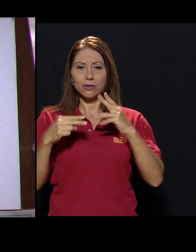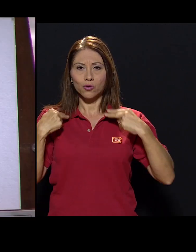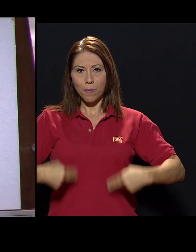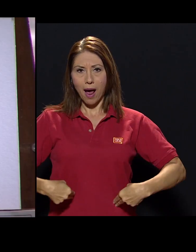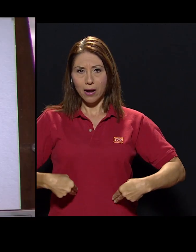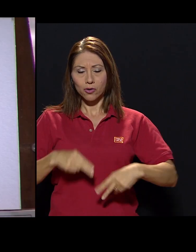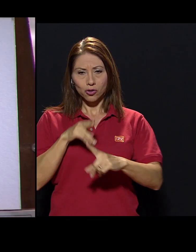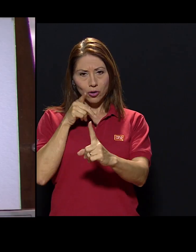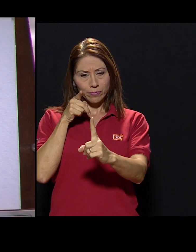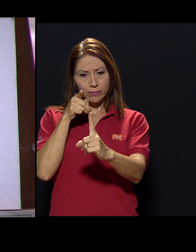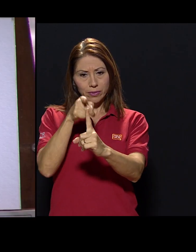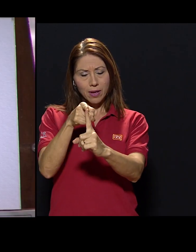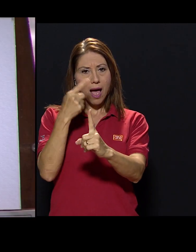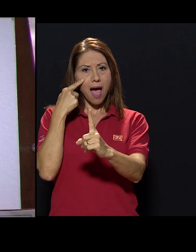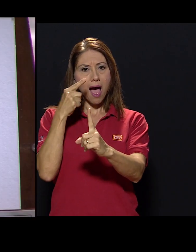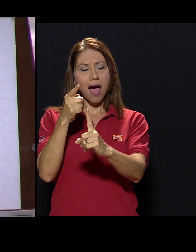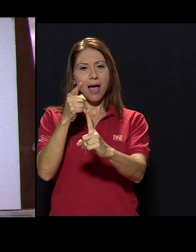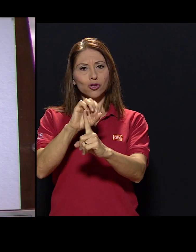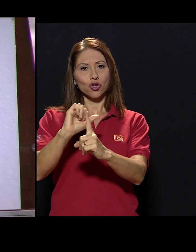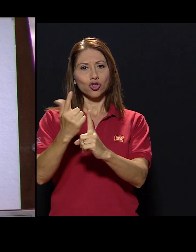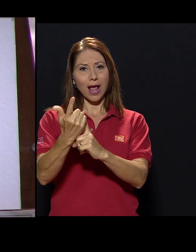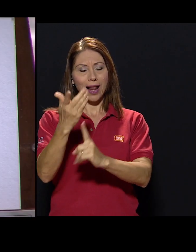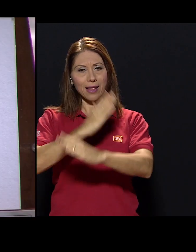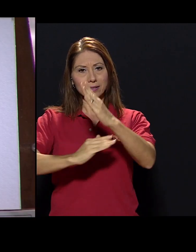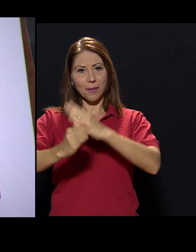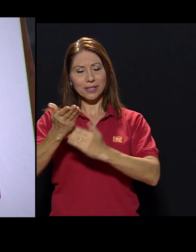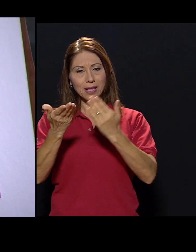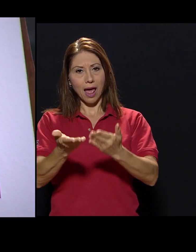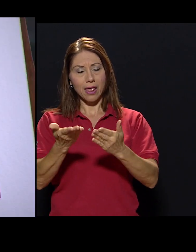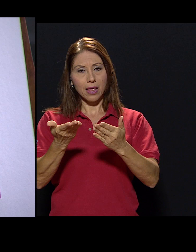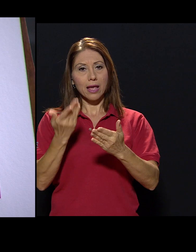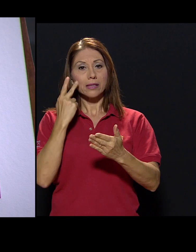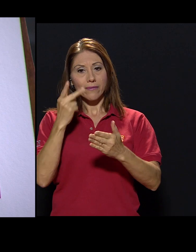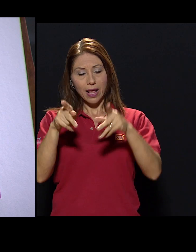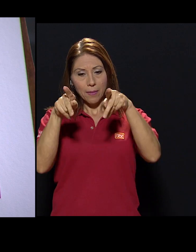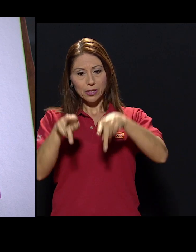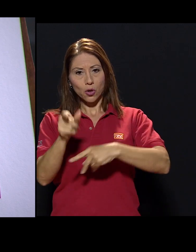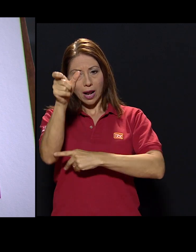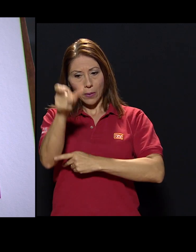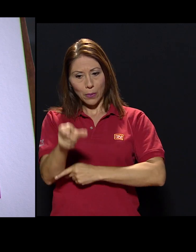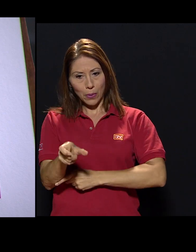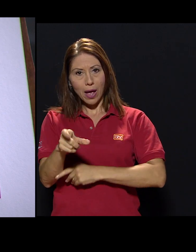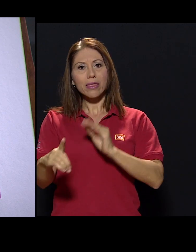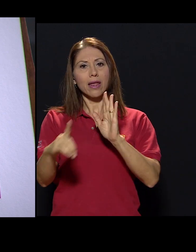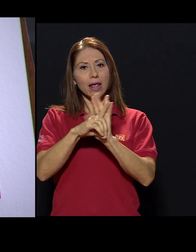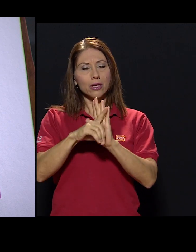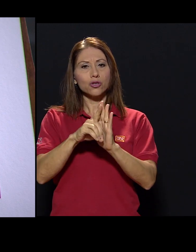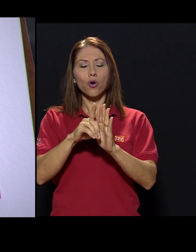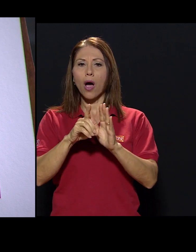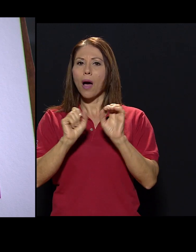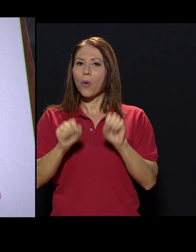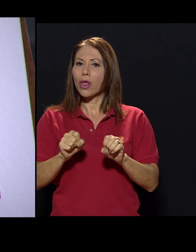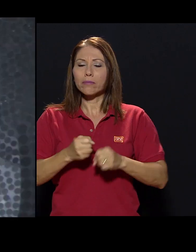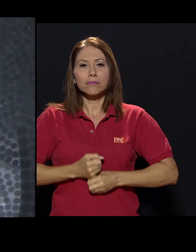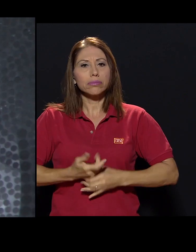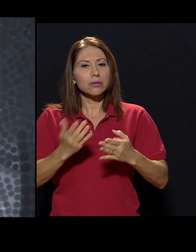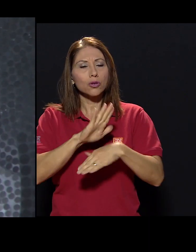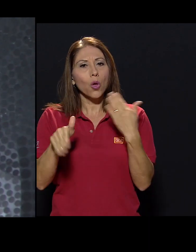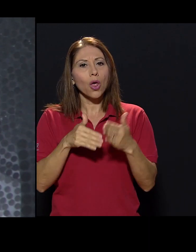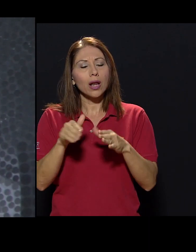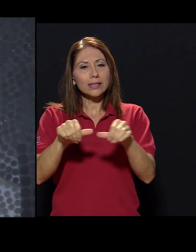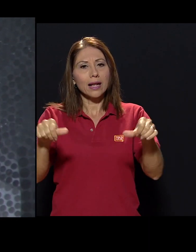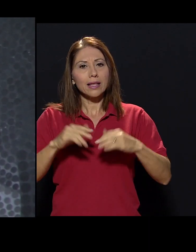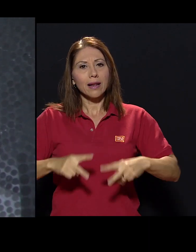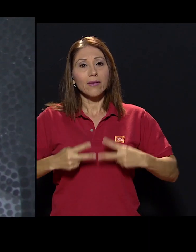humanos De un enfoque Social De la discapacidad Donde se visualiza La persona Teniendo derecho A desenvolverse En todos los